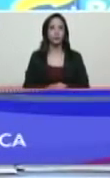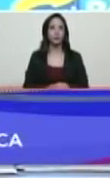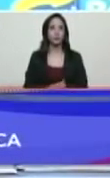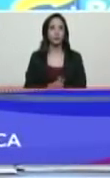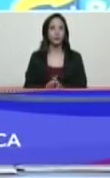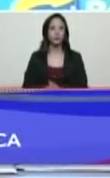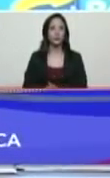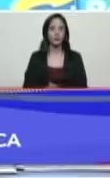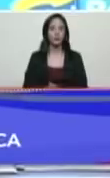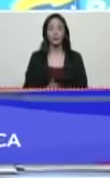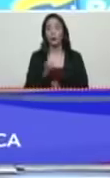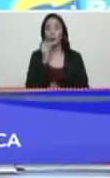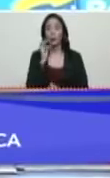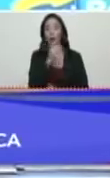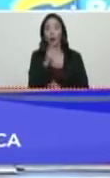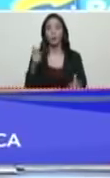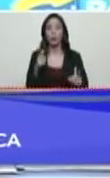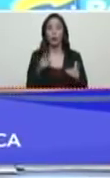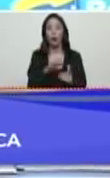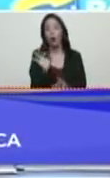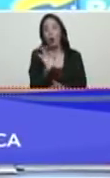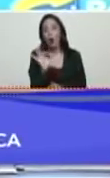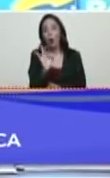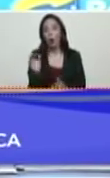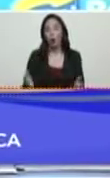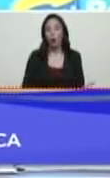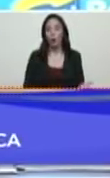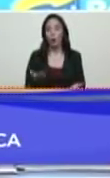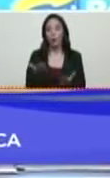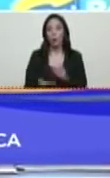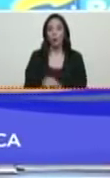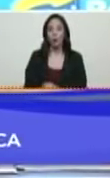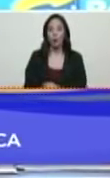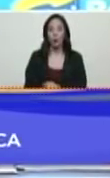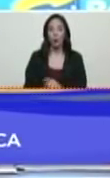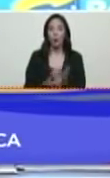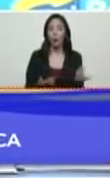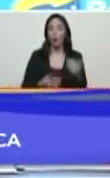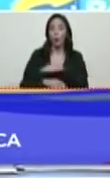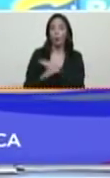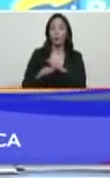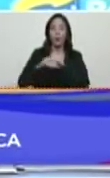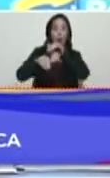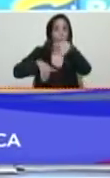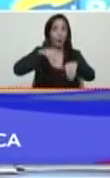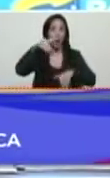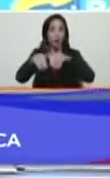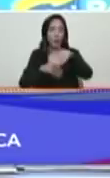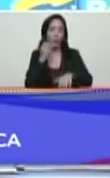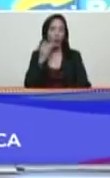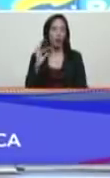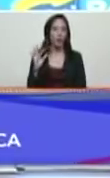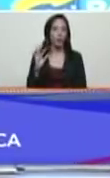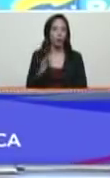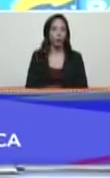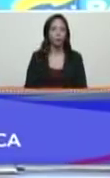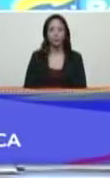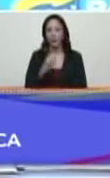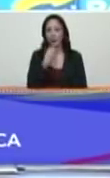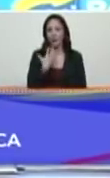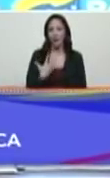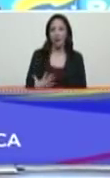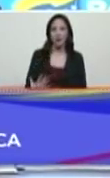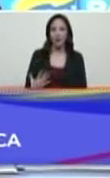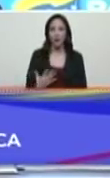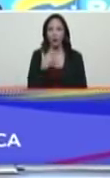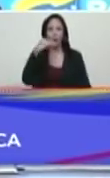Si va a la costa, puede ver las bellezas de la costa oriental, una belleza,